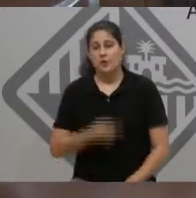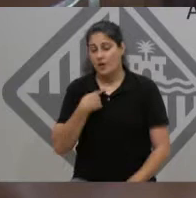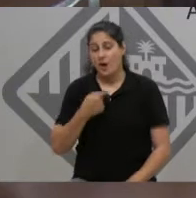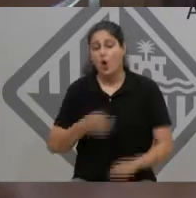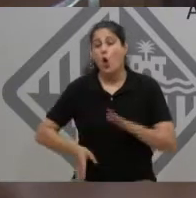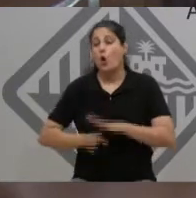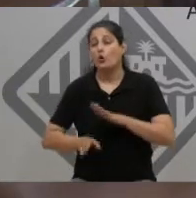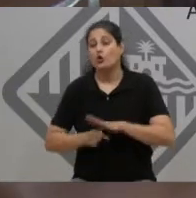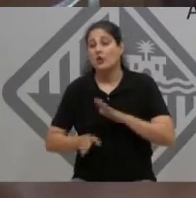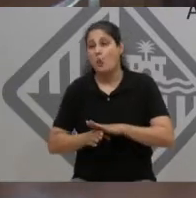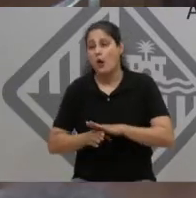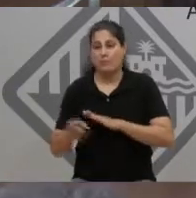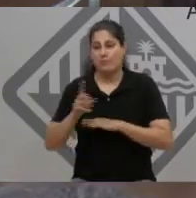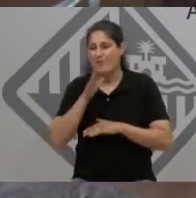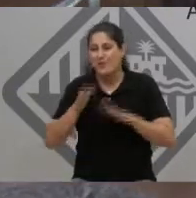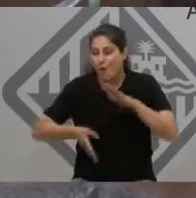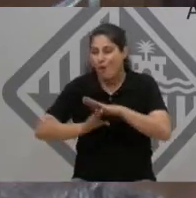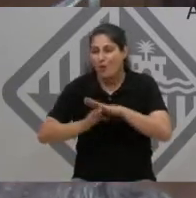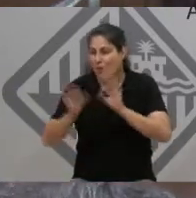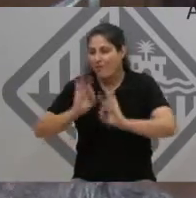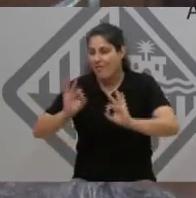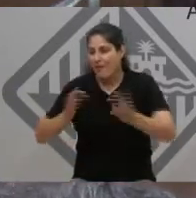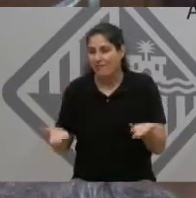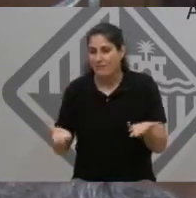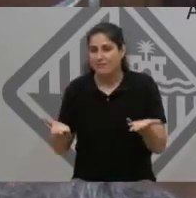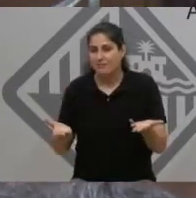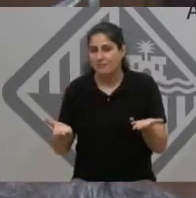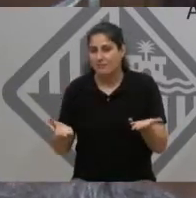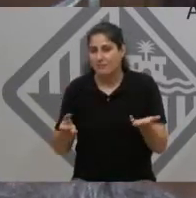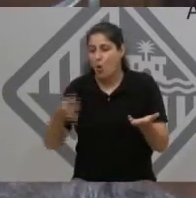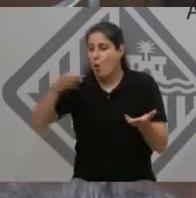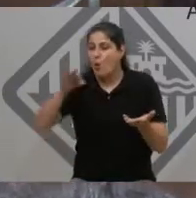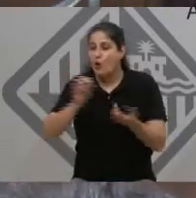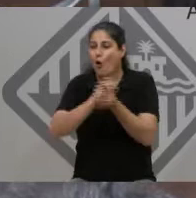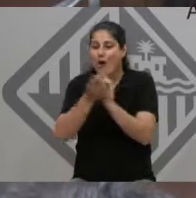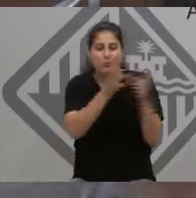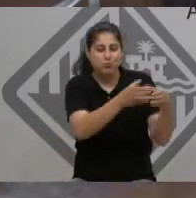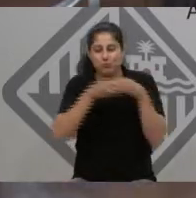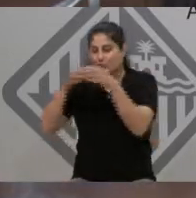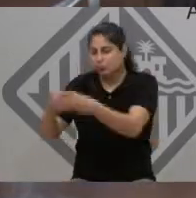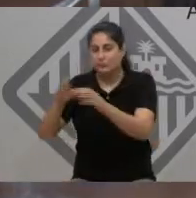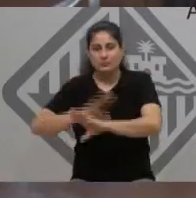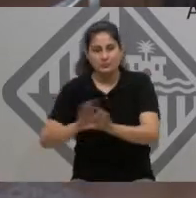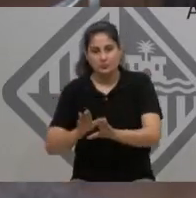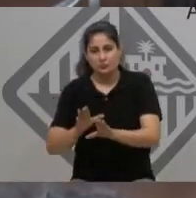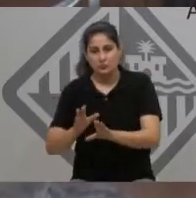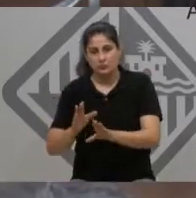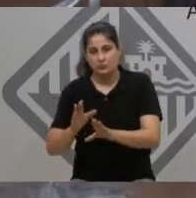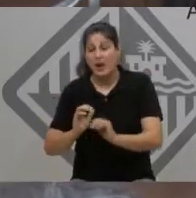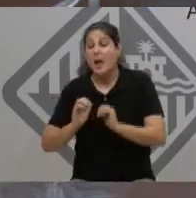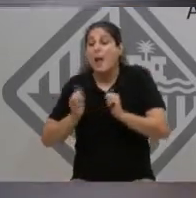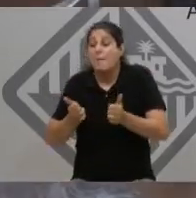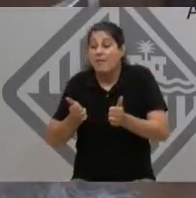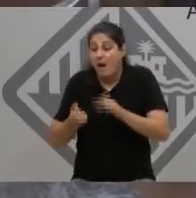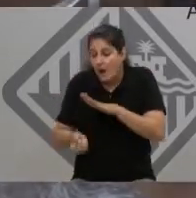implantación, porque no se ha implantado nada. Sí, estaríamos de acuerdo que se inicie la implantación de un